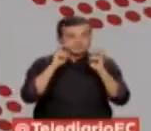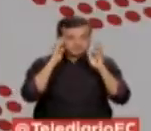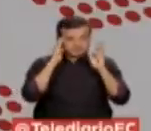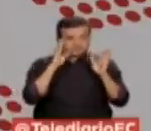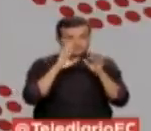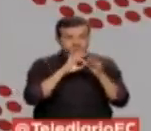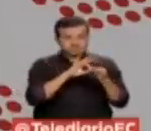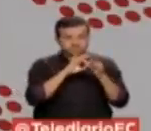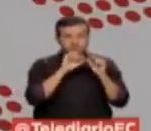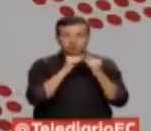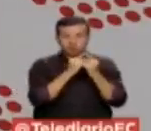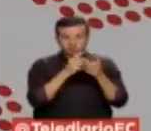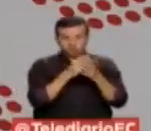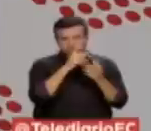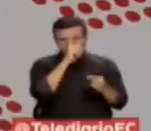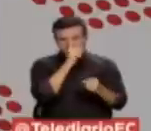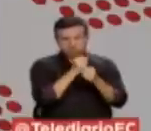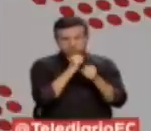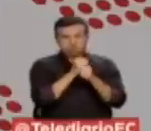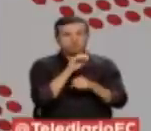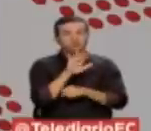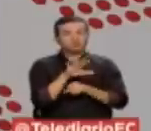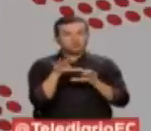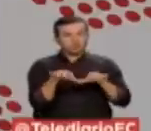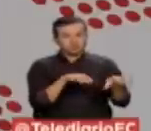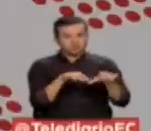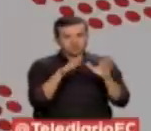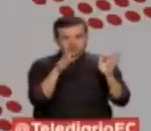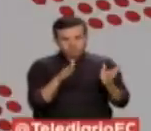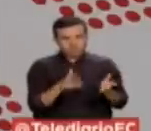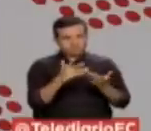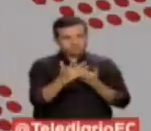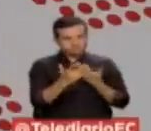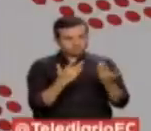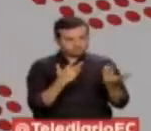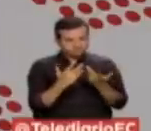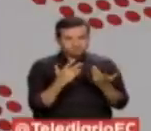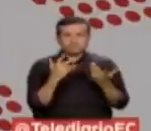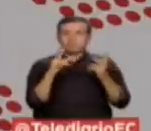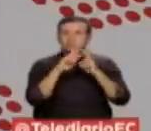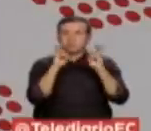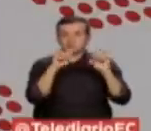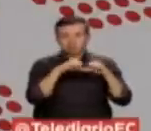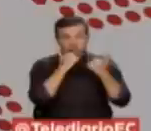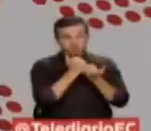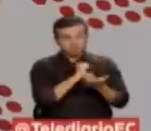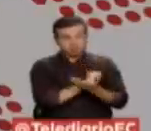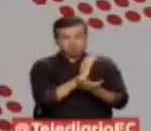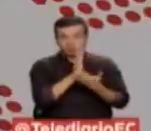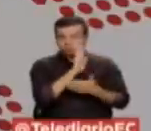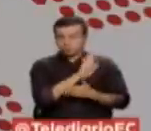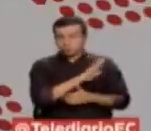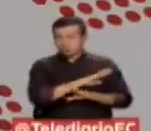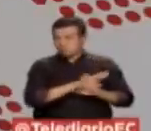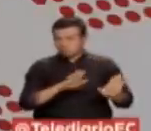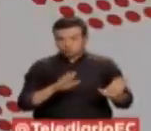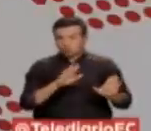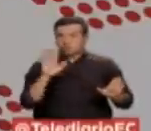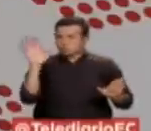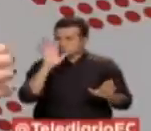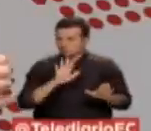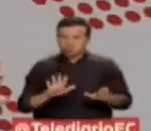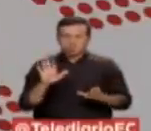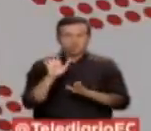con ese grupo parlamentario con su coordinación es decir los temas que tienen que ver con el legislativo no son temas solo de legislativo son temas del